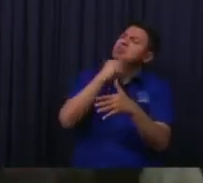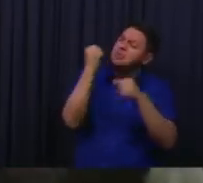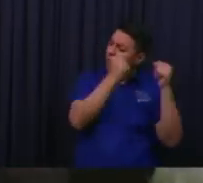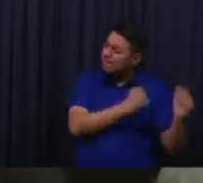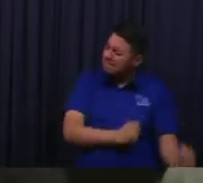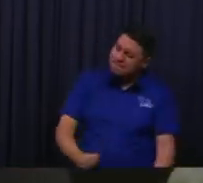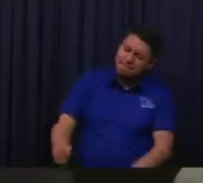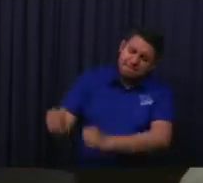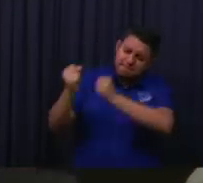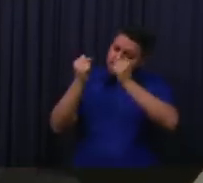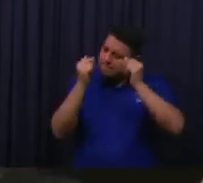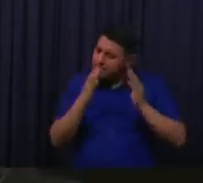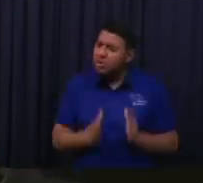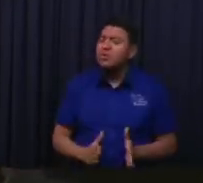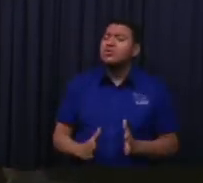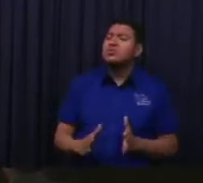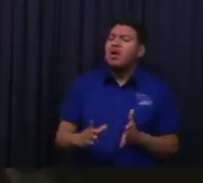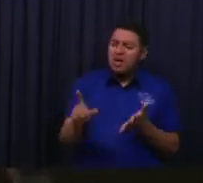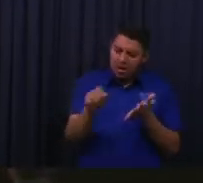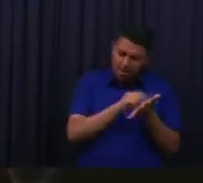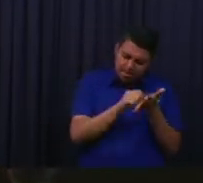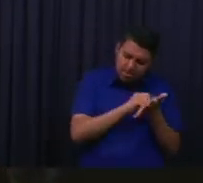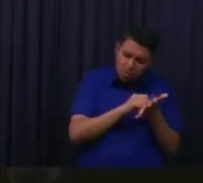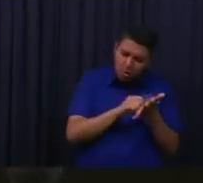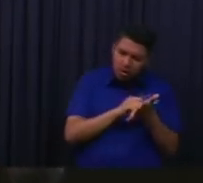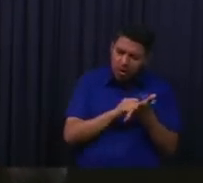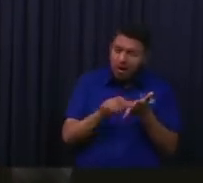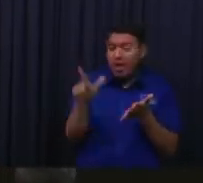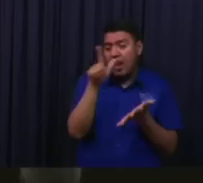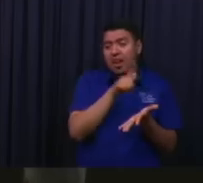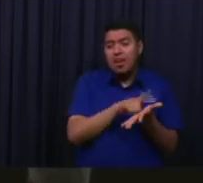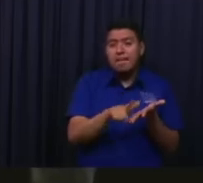que borra, limpia, lava